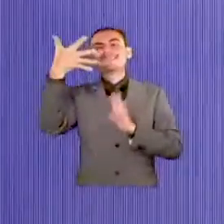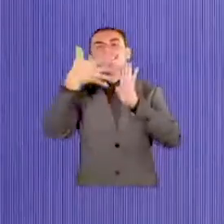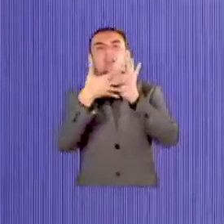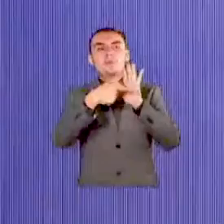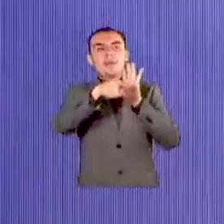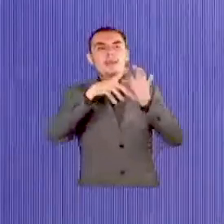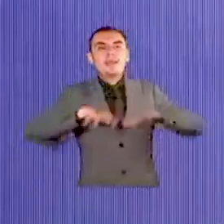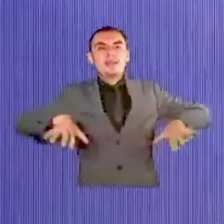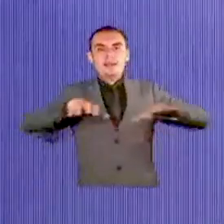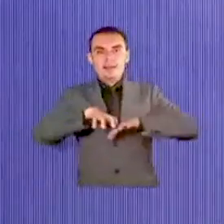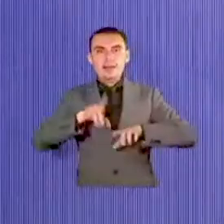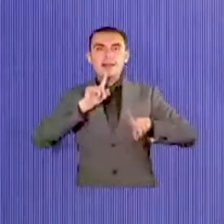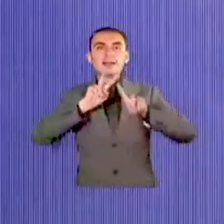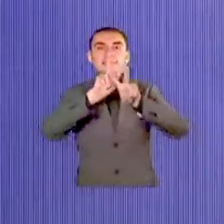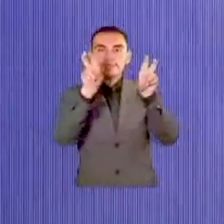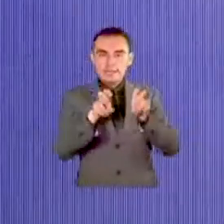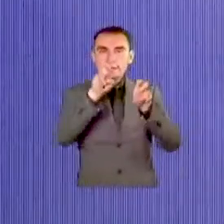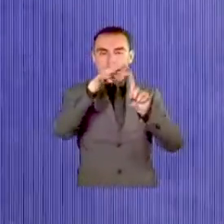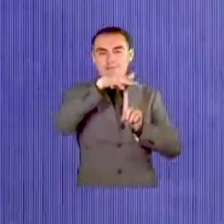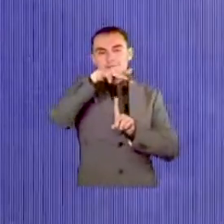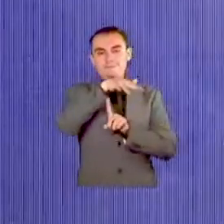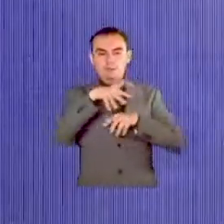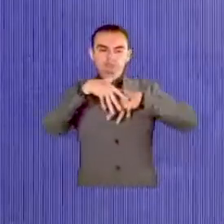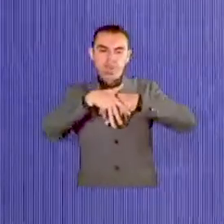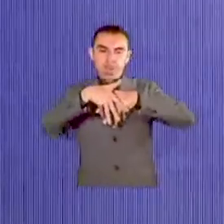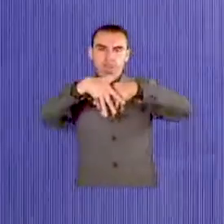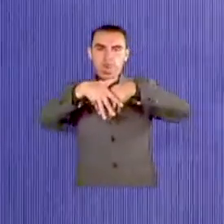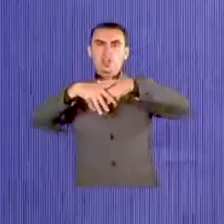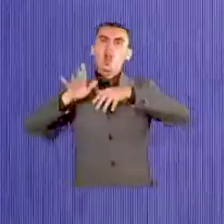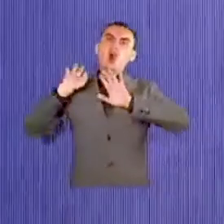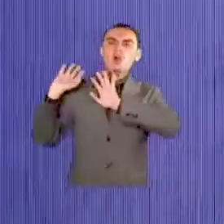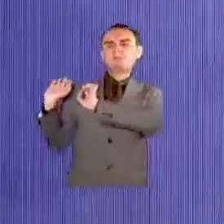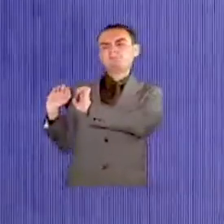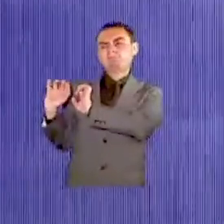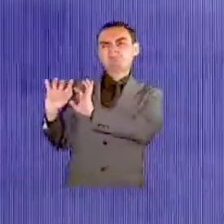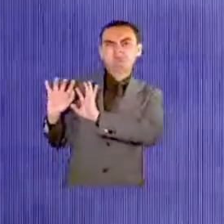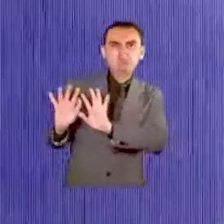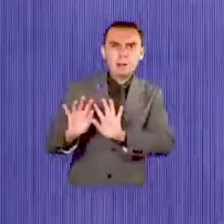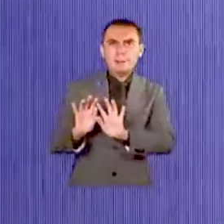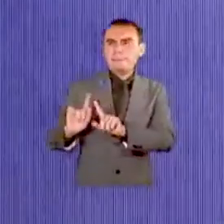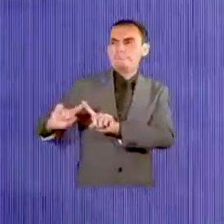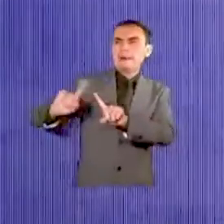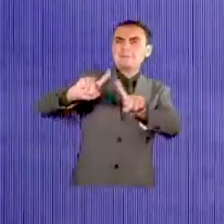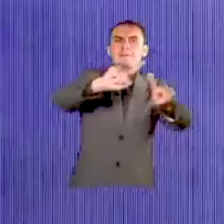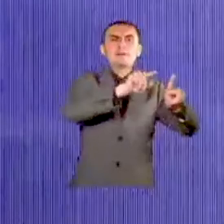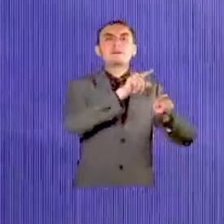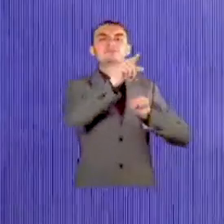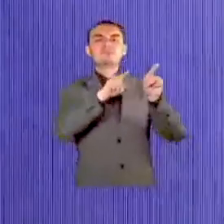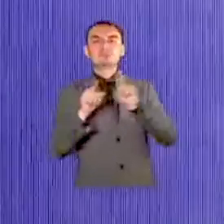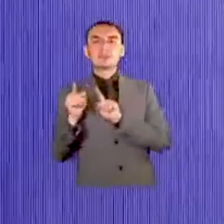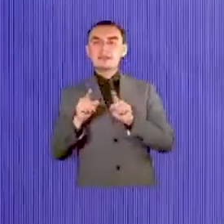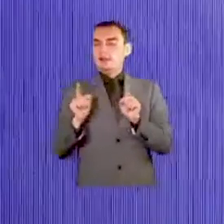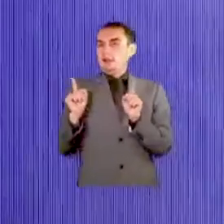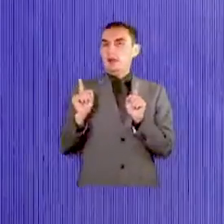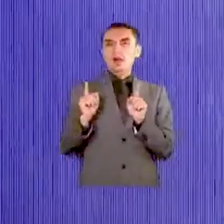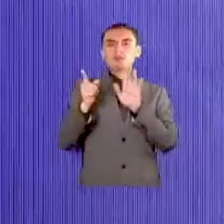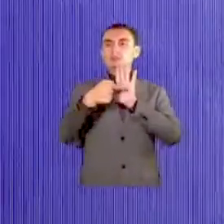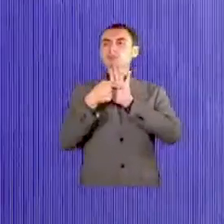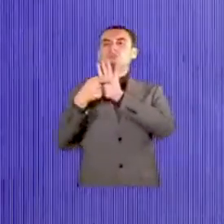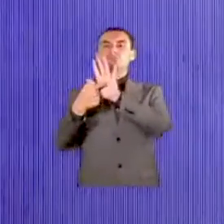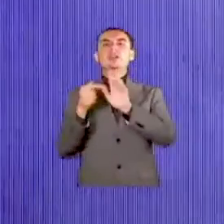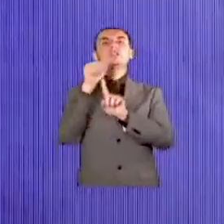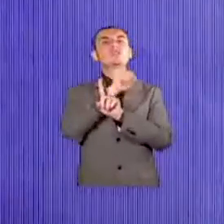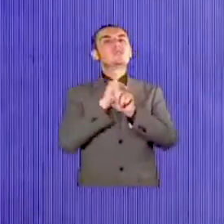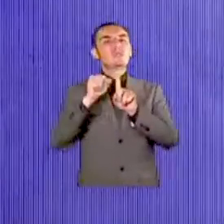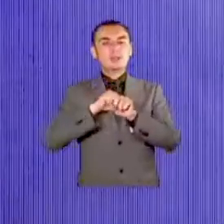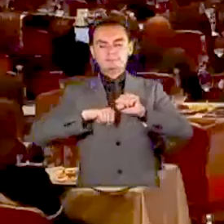que tienen que ver con la protesta social, marchas, manifestaciones y las diferentes expresiones sociales que se ven